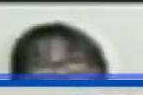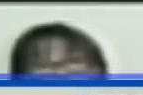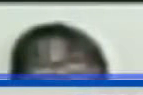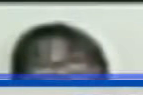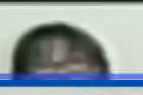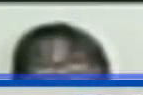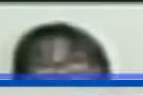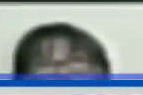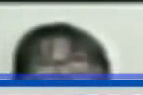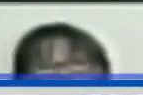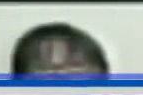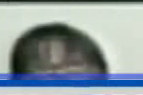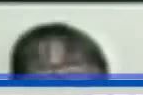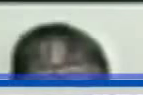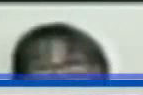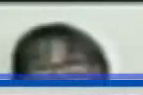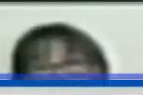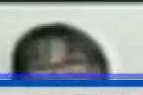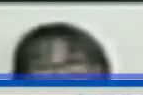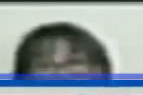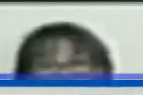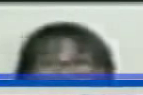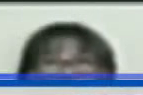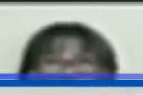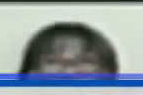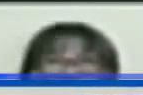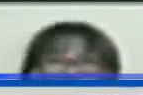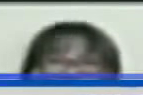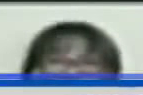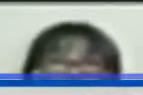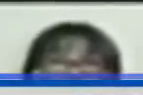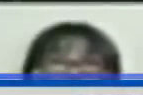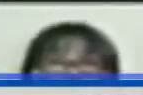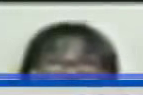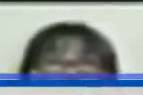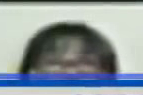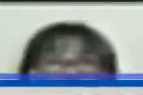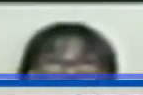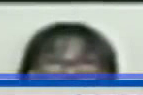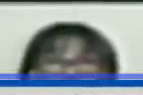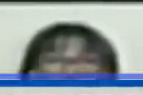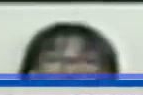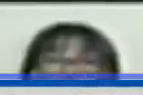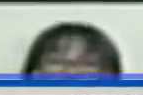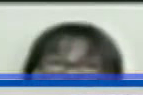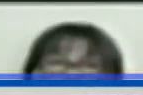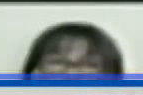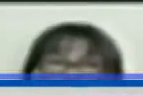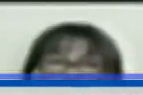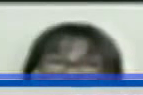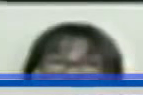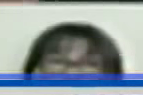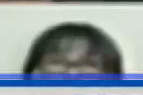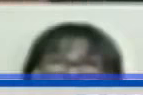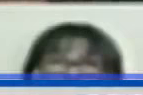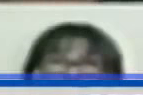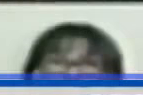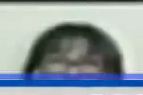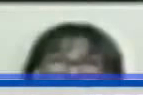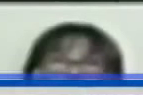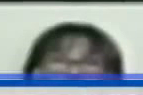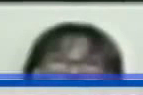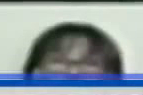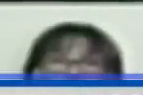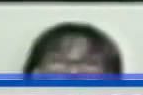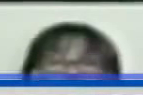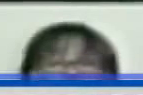instancias políticos territoriales y además insistir en el llamado de que ha